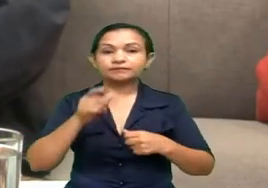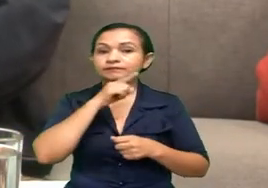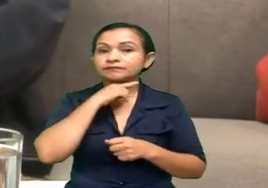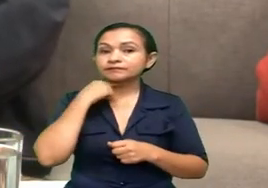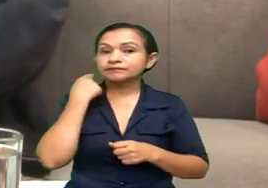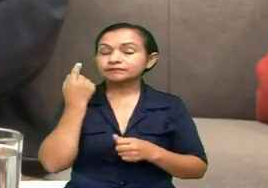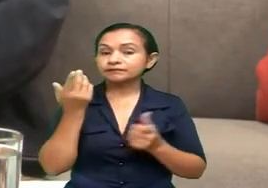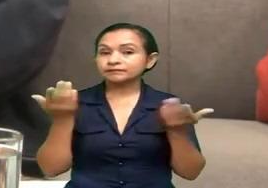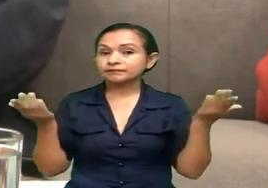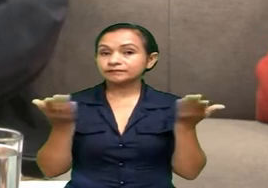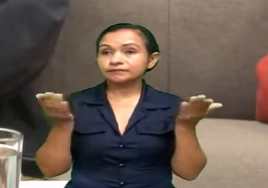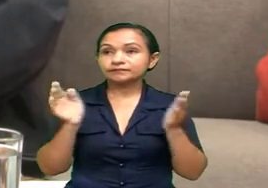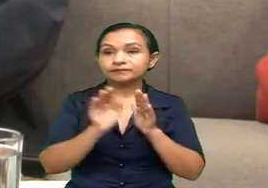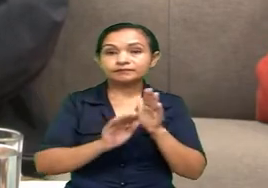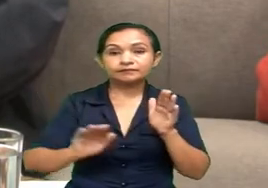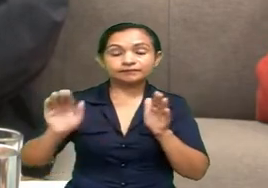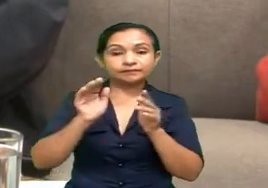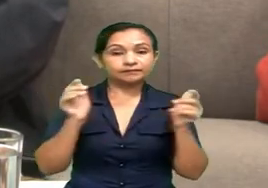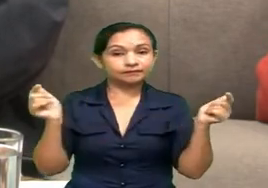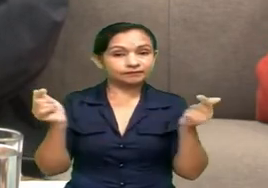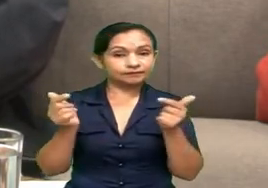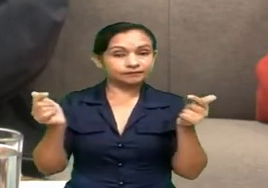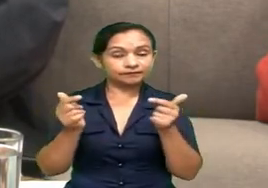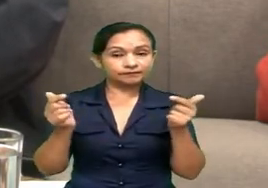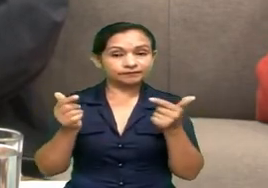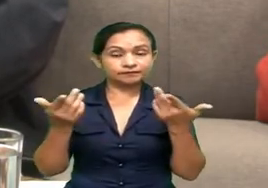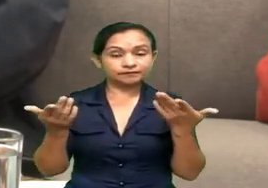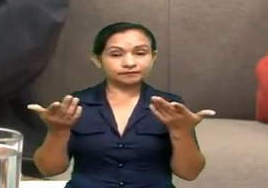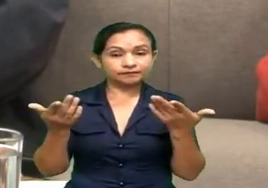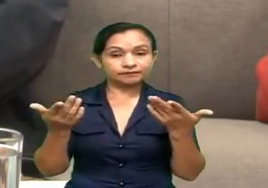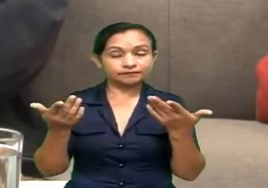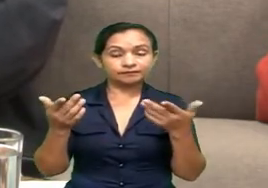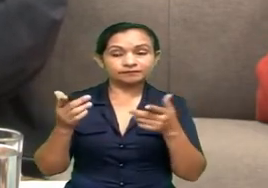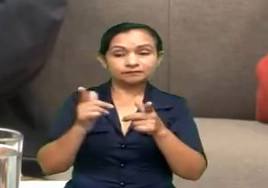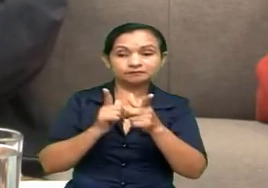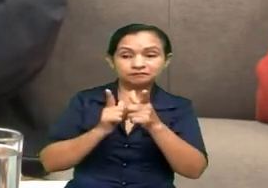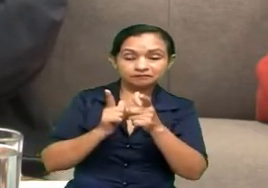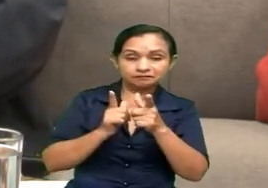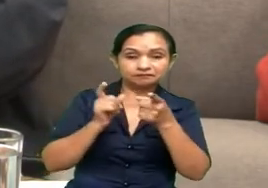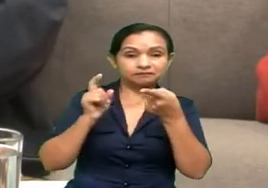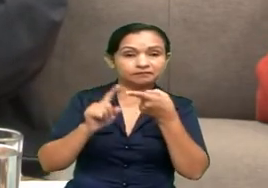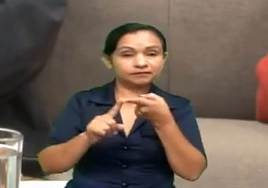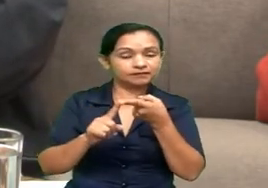más que una batalla con armas